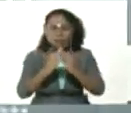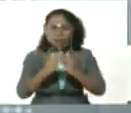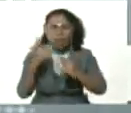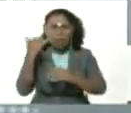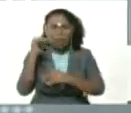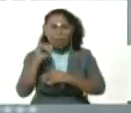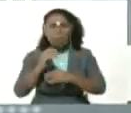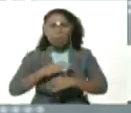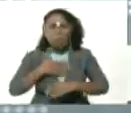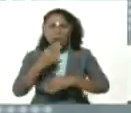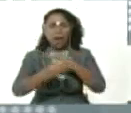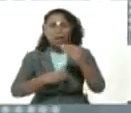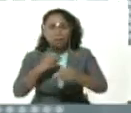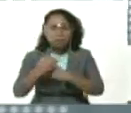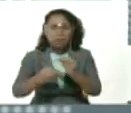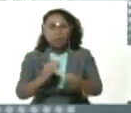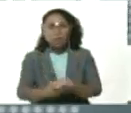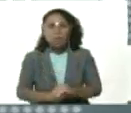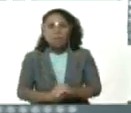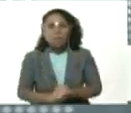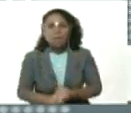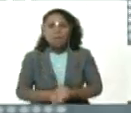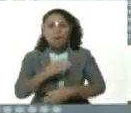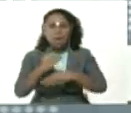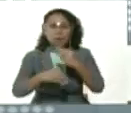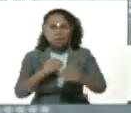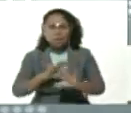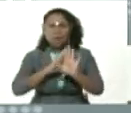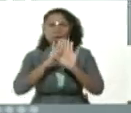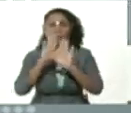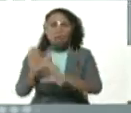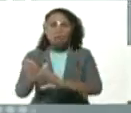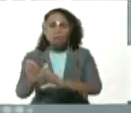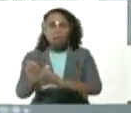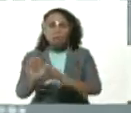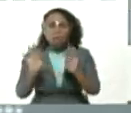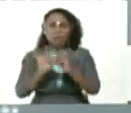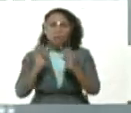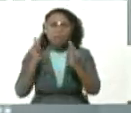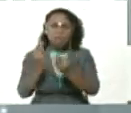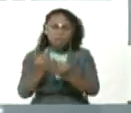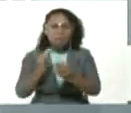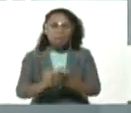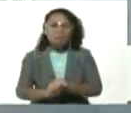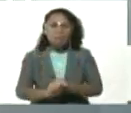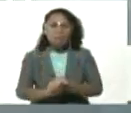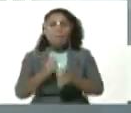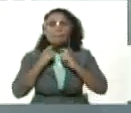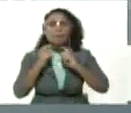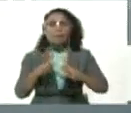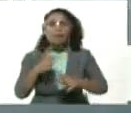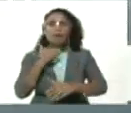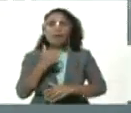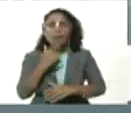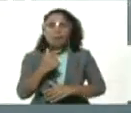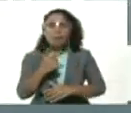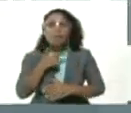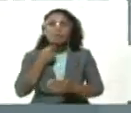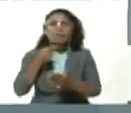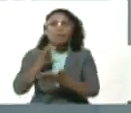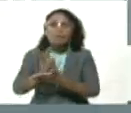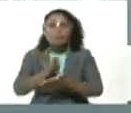puede reconstruir, garantizar el apoyo para las familias de los que han perdido algún ser